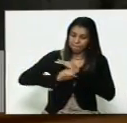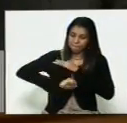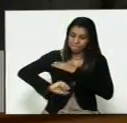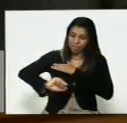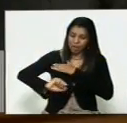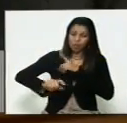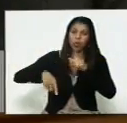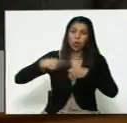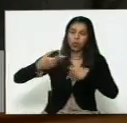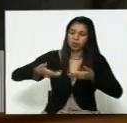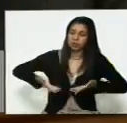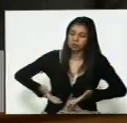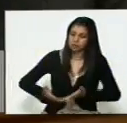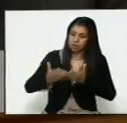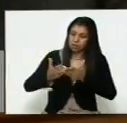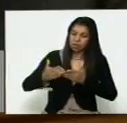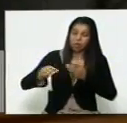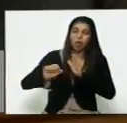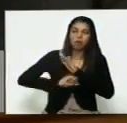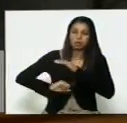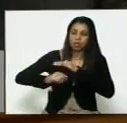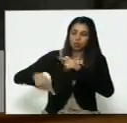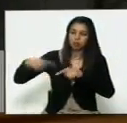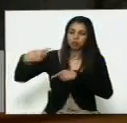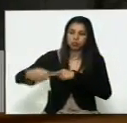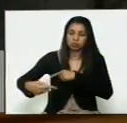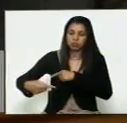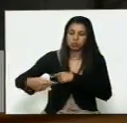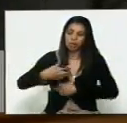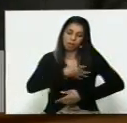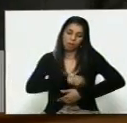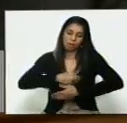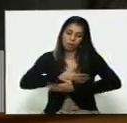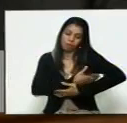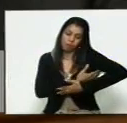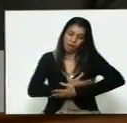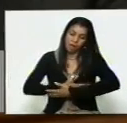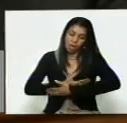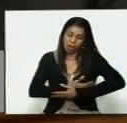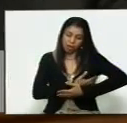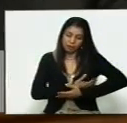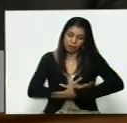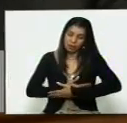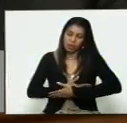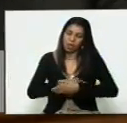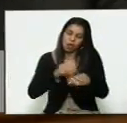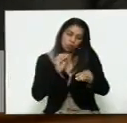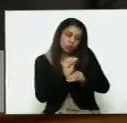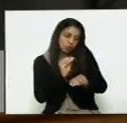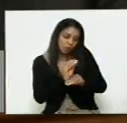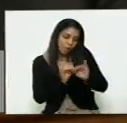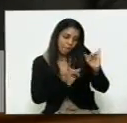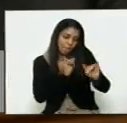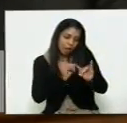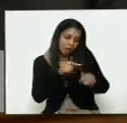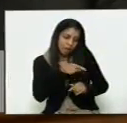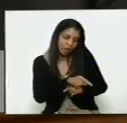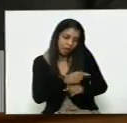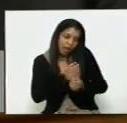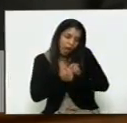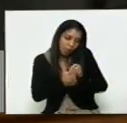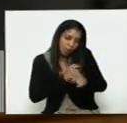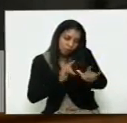el nacimiento, el posparto, la lactancia materna y cuido responsable y